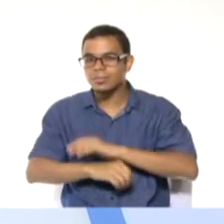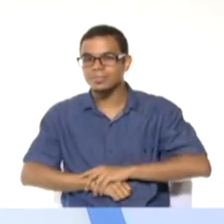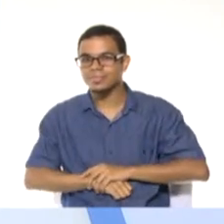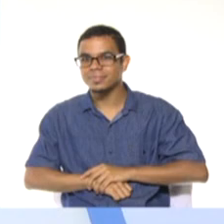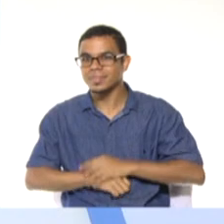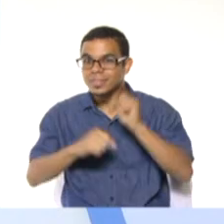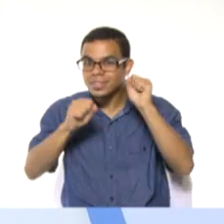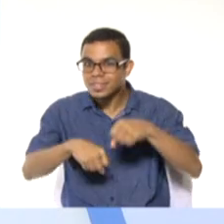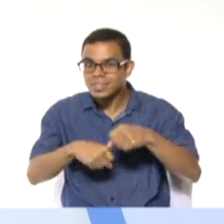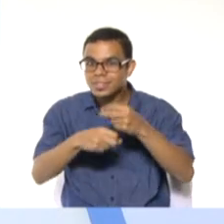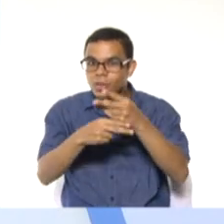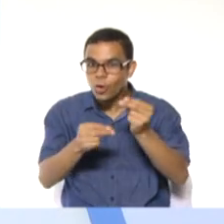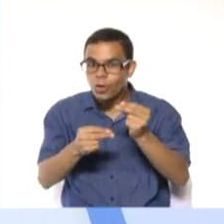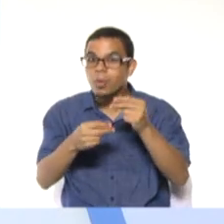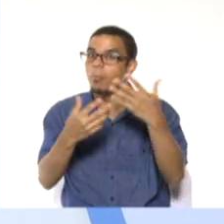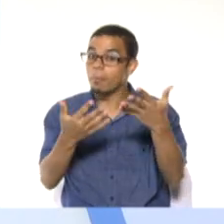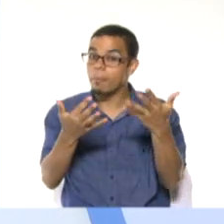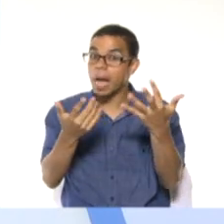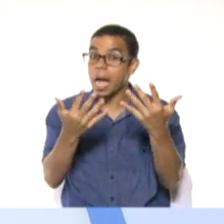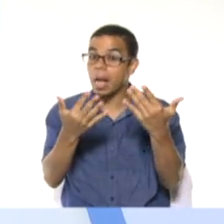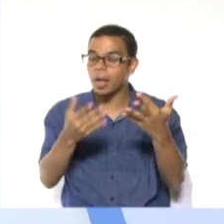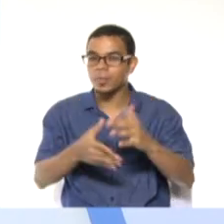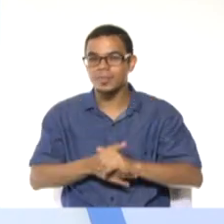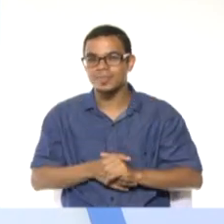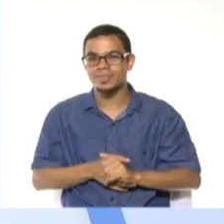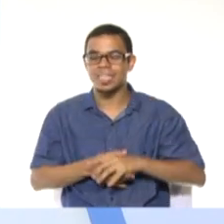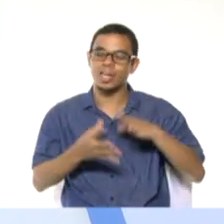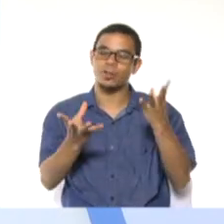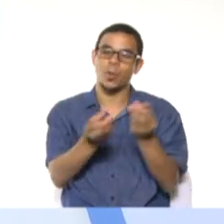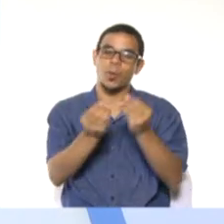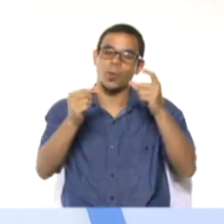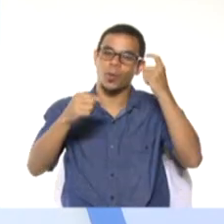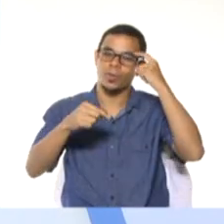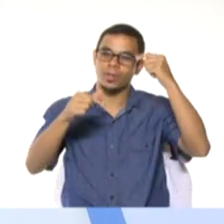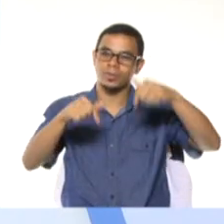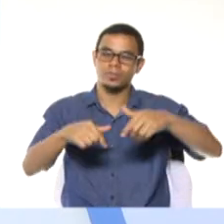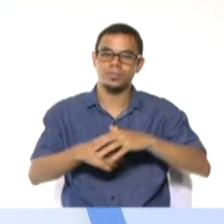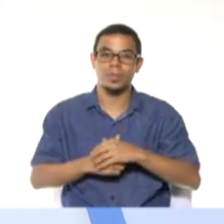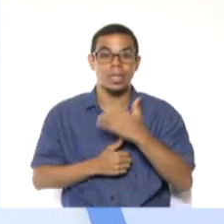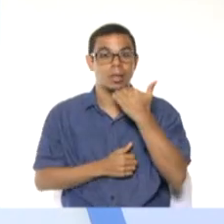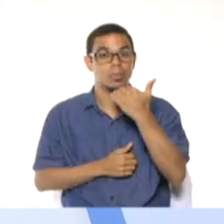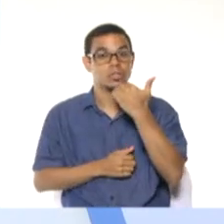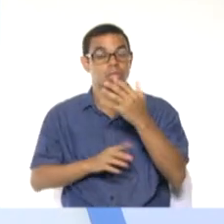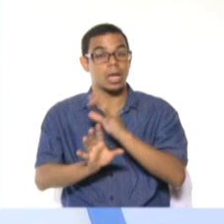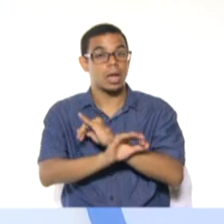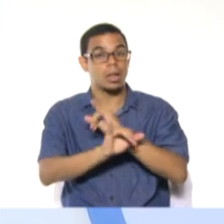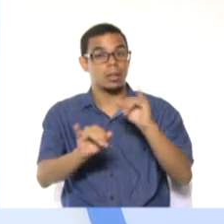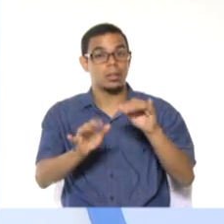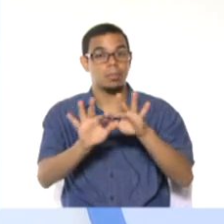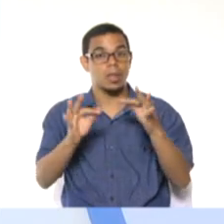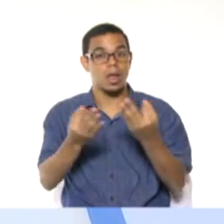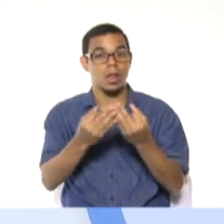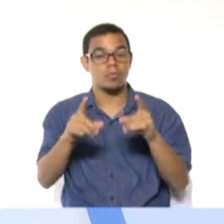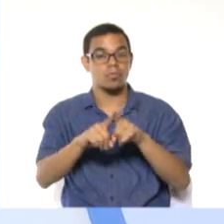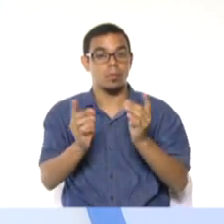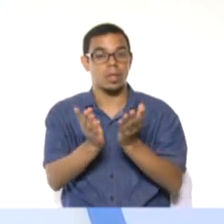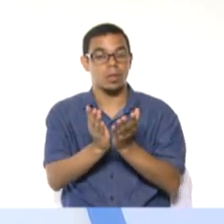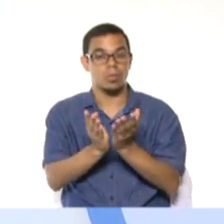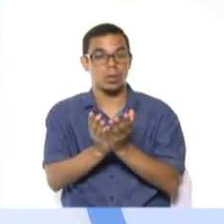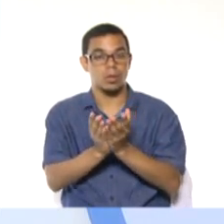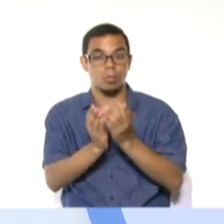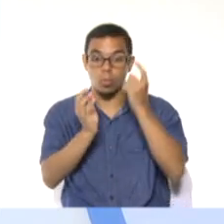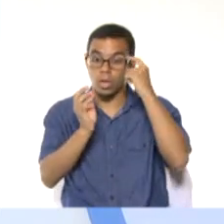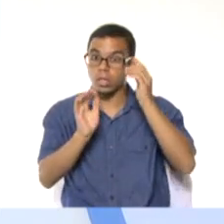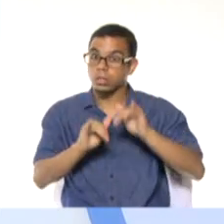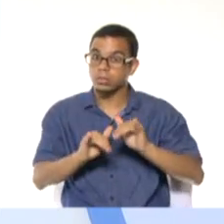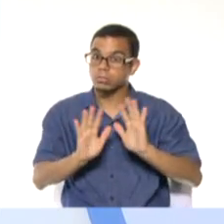impartieron nuestros profesores que nos acompañaron en este día de hoy. Y ya casi nos acercamos al final de nuestra programación por el día